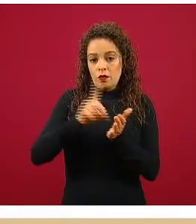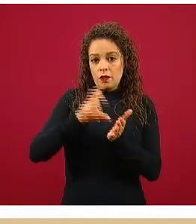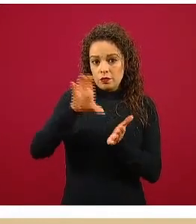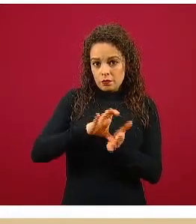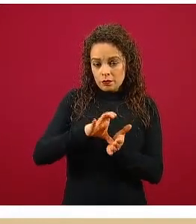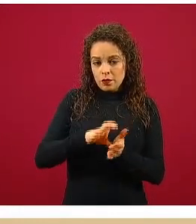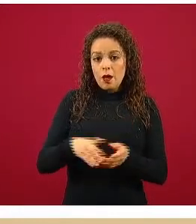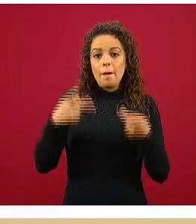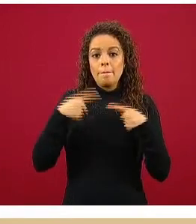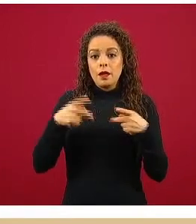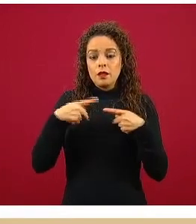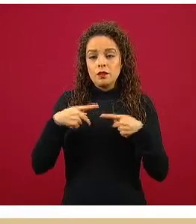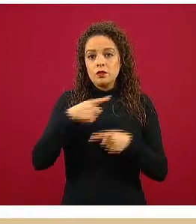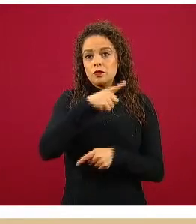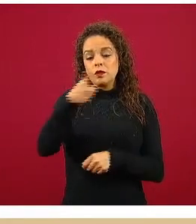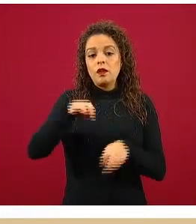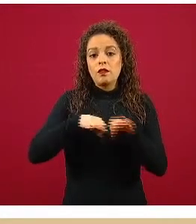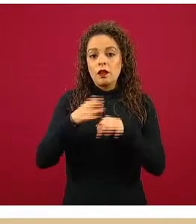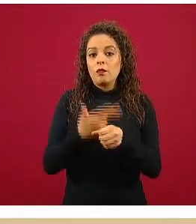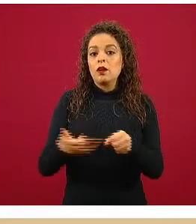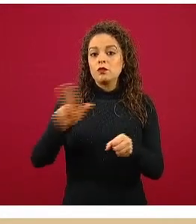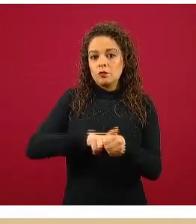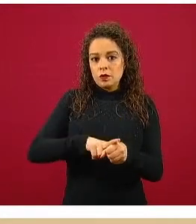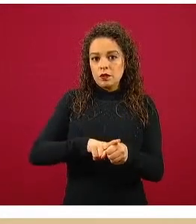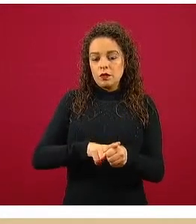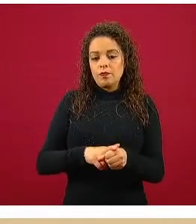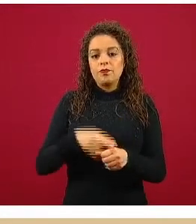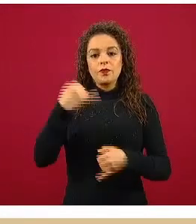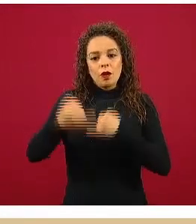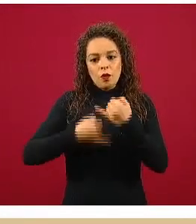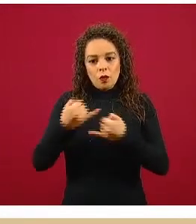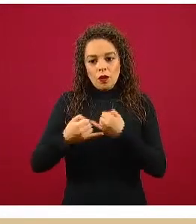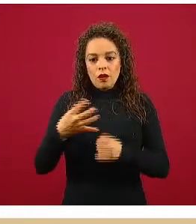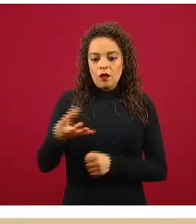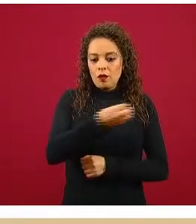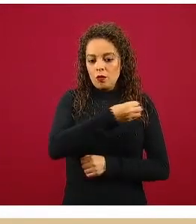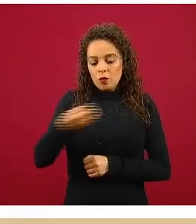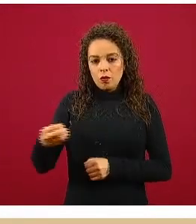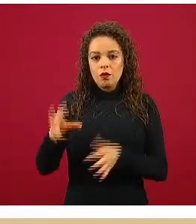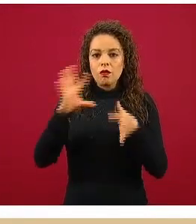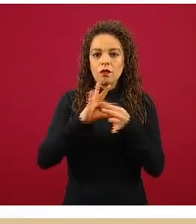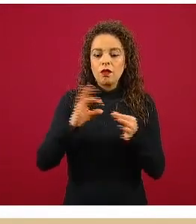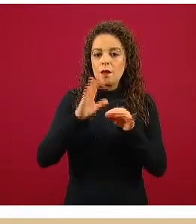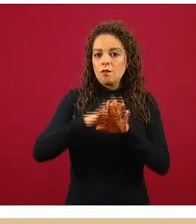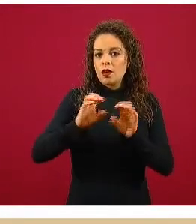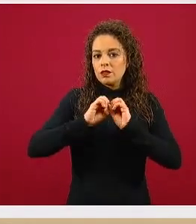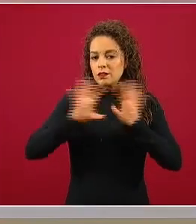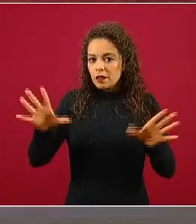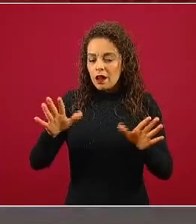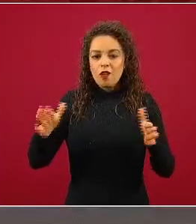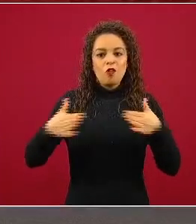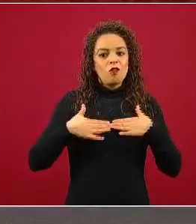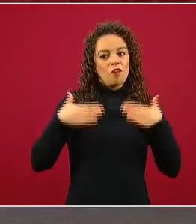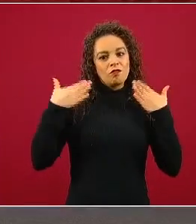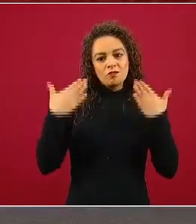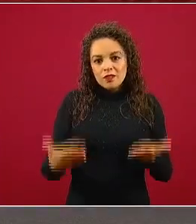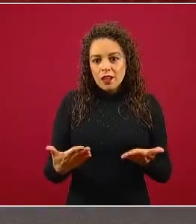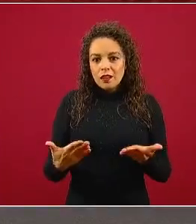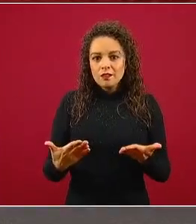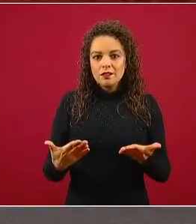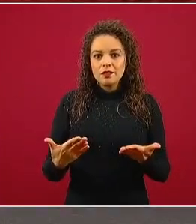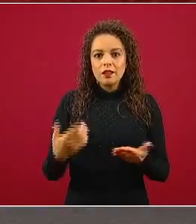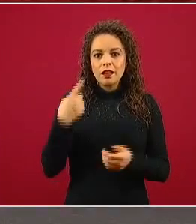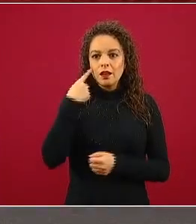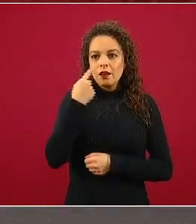el buen humor, el juego, el orden, las explicaciones claras, la confianza, las demostraciones de